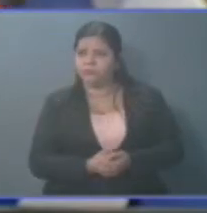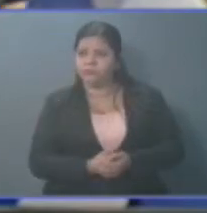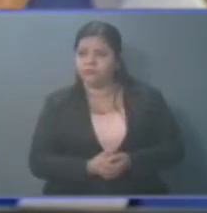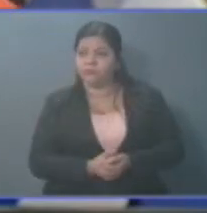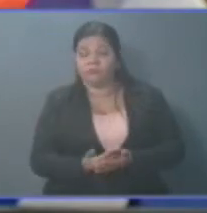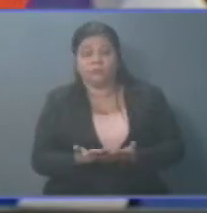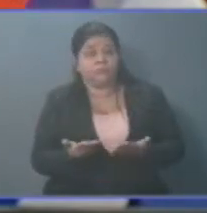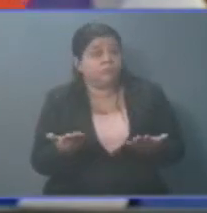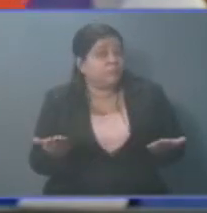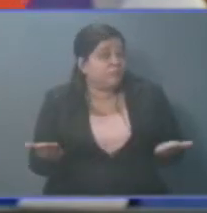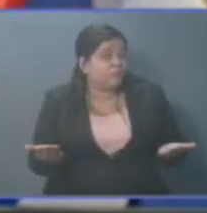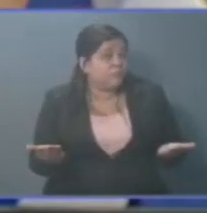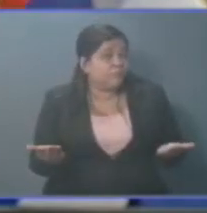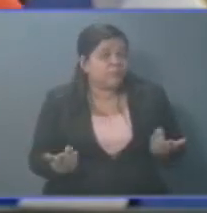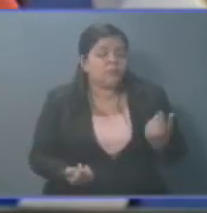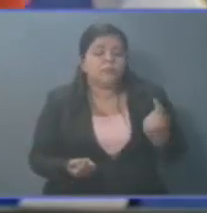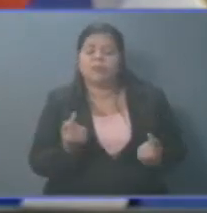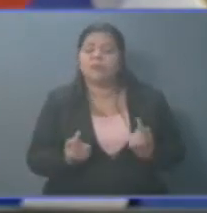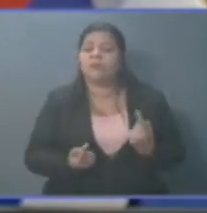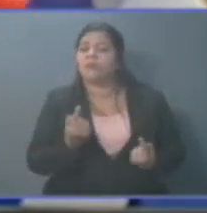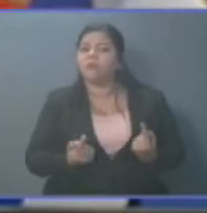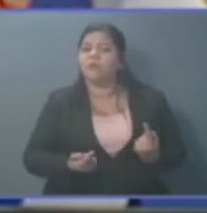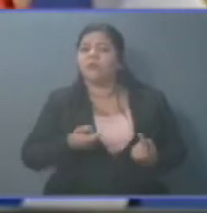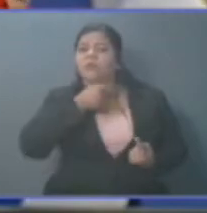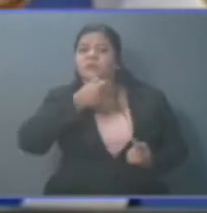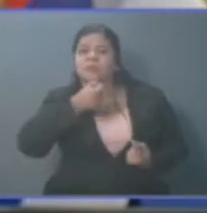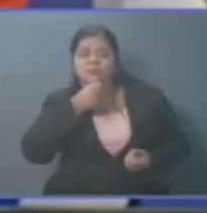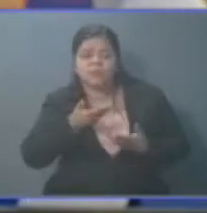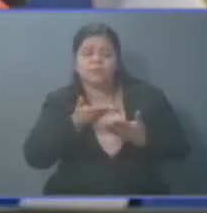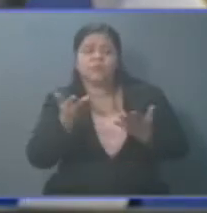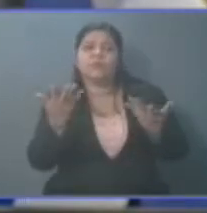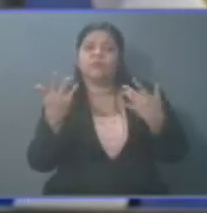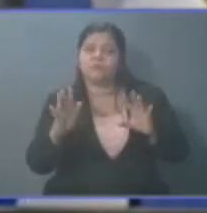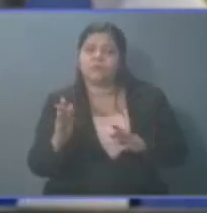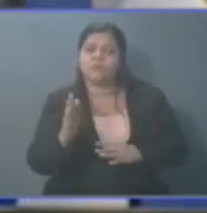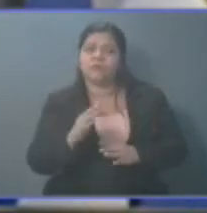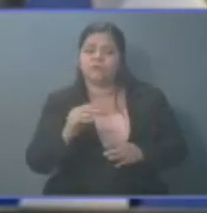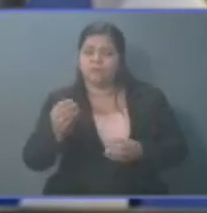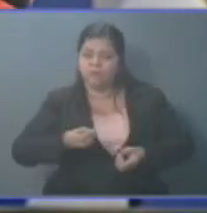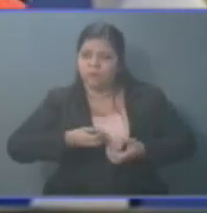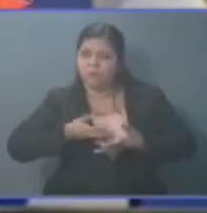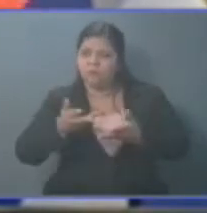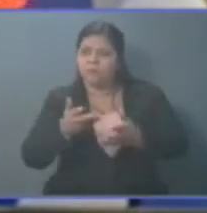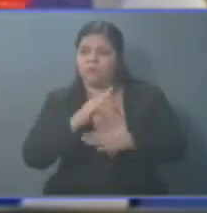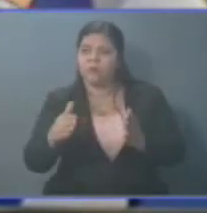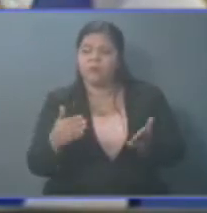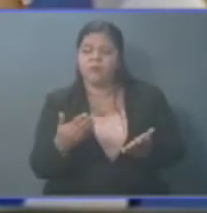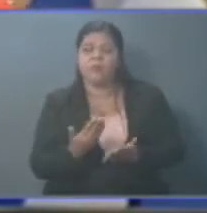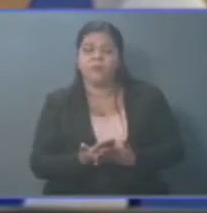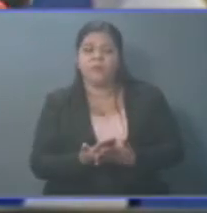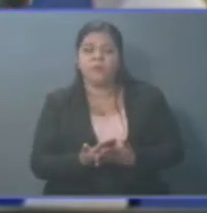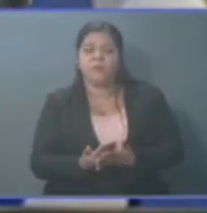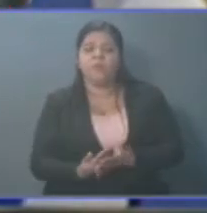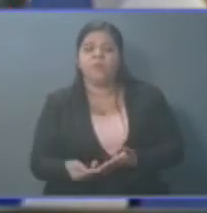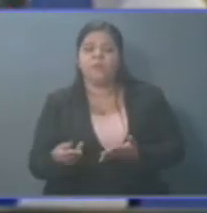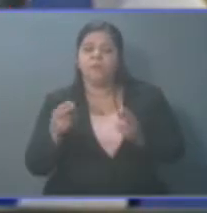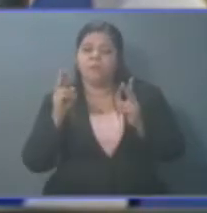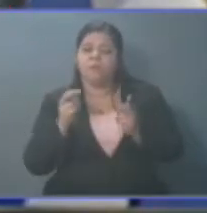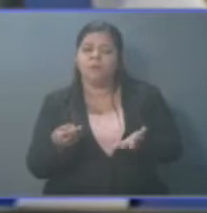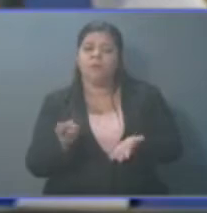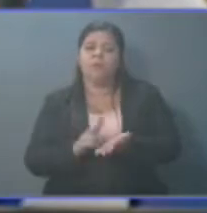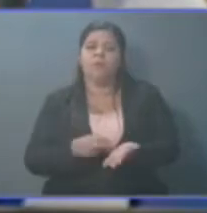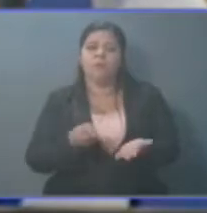no, ¿cuáles son todas esa información que está circulando sobre